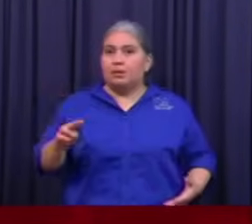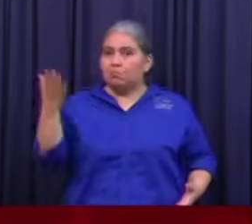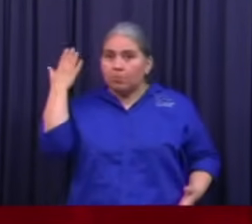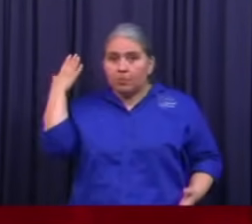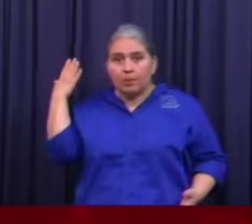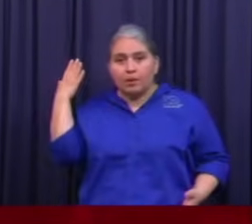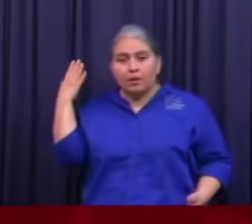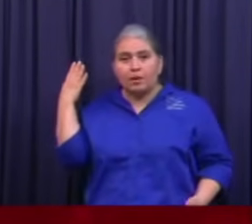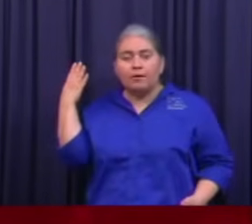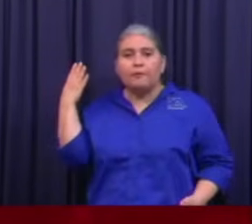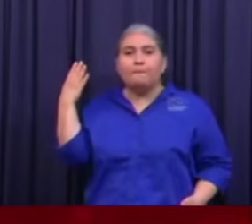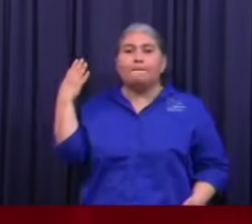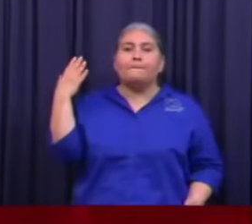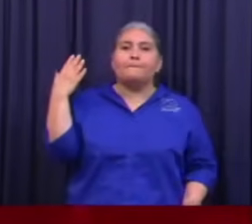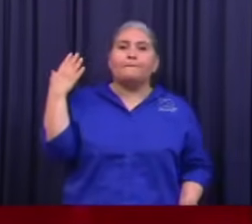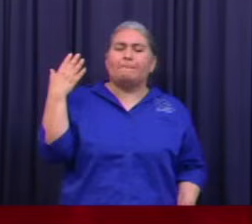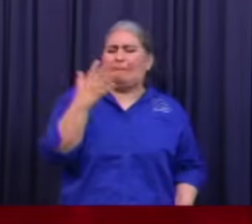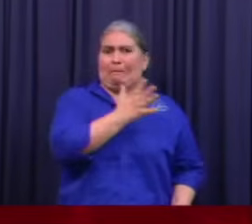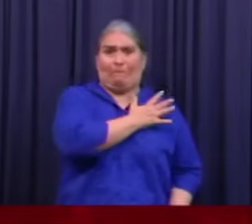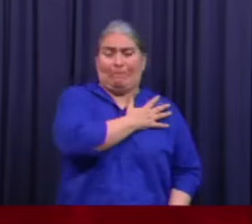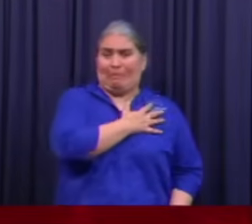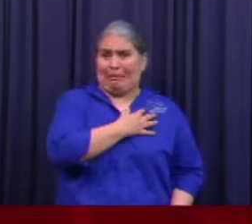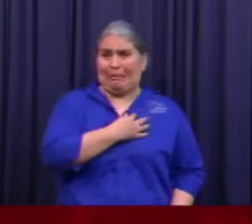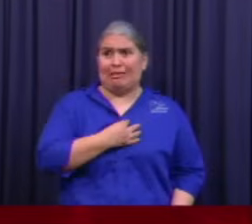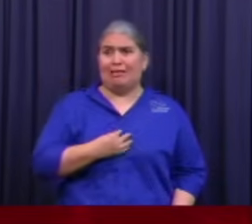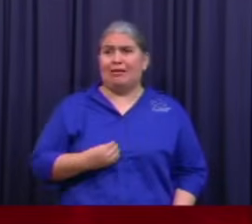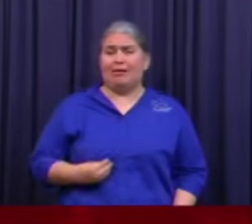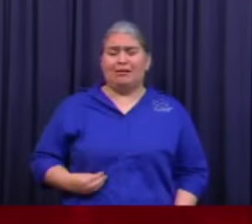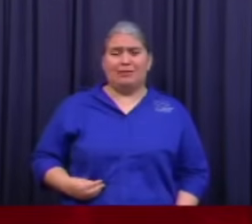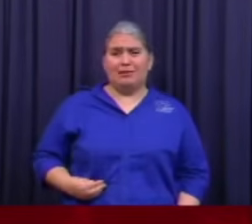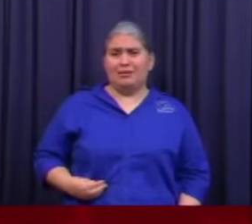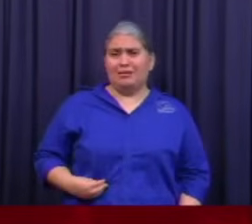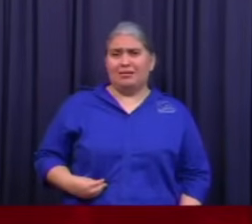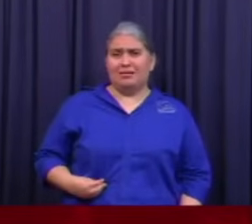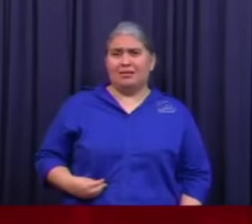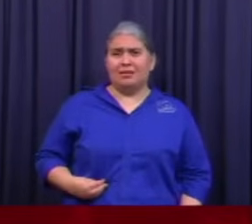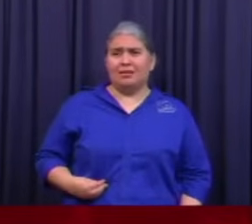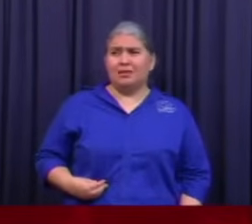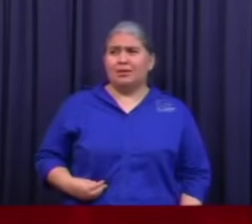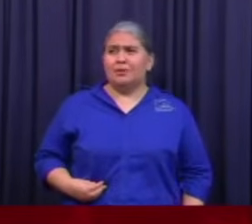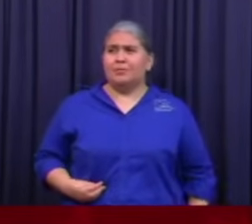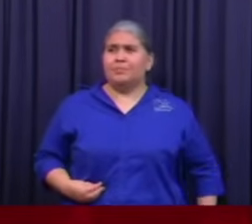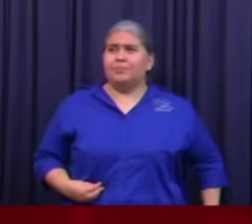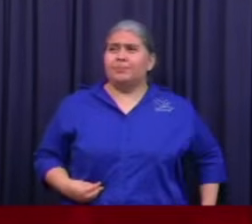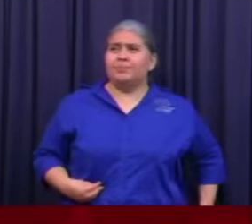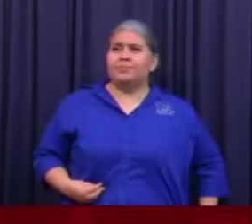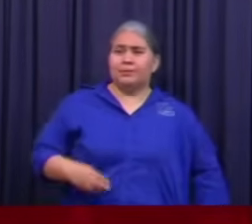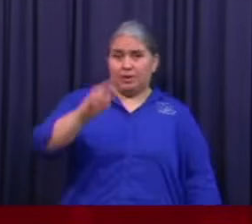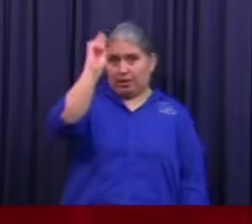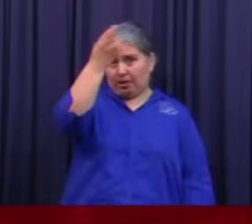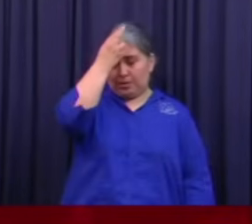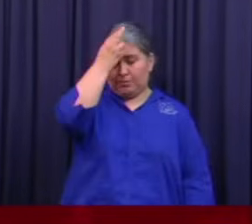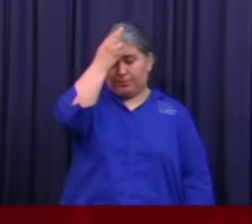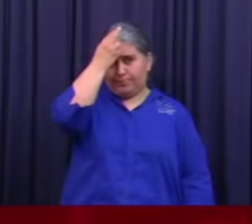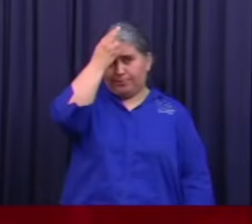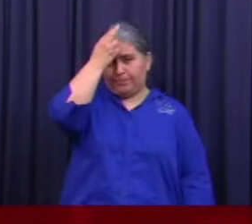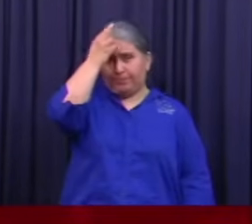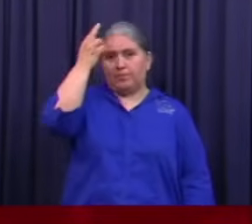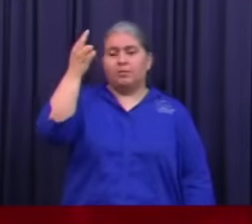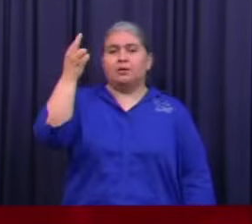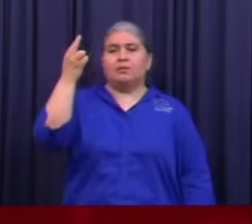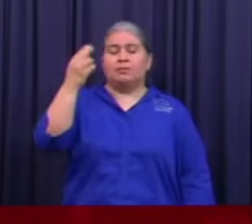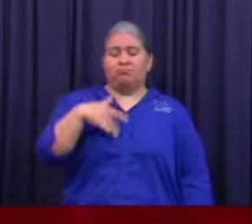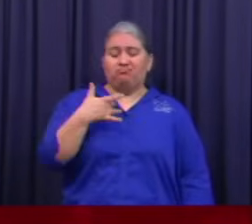antes había estado triste cuando estaba con el rey pero ese día